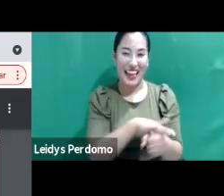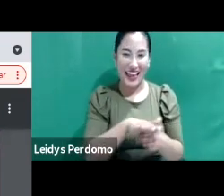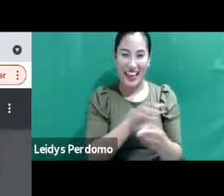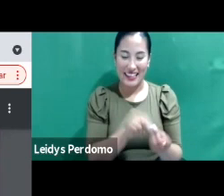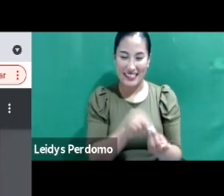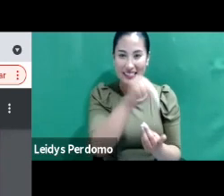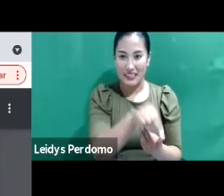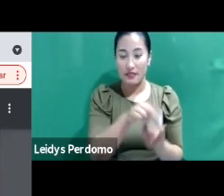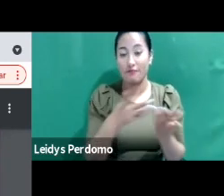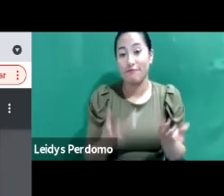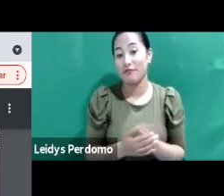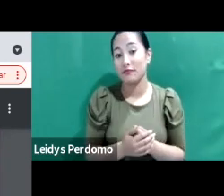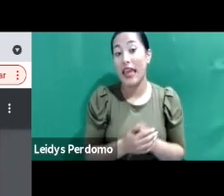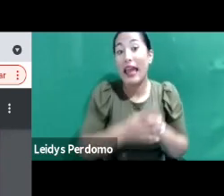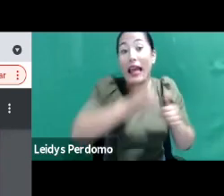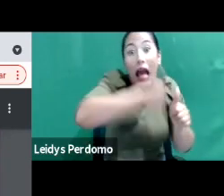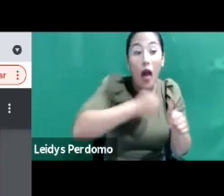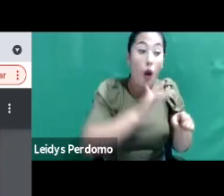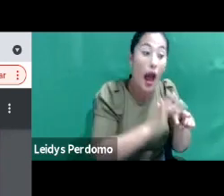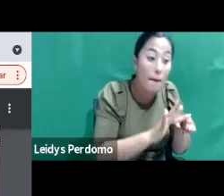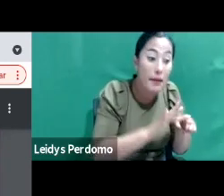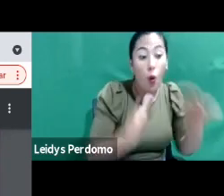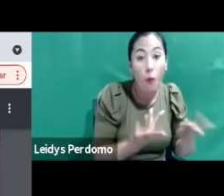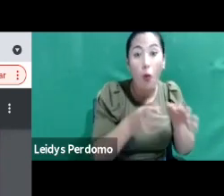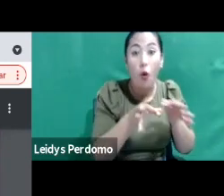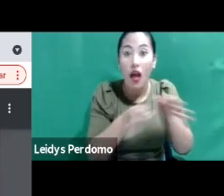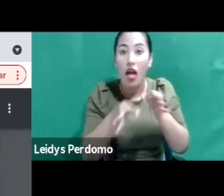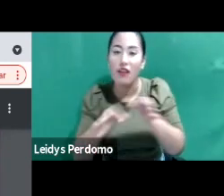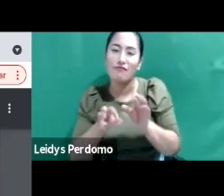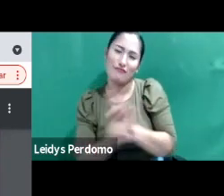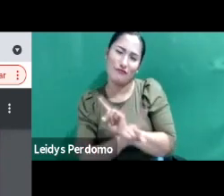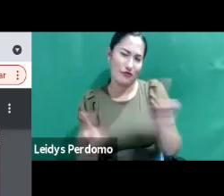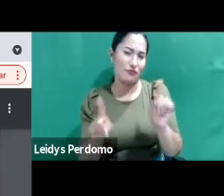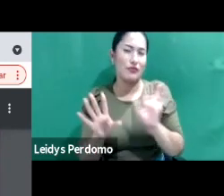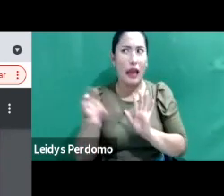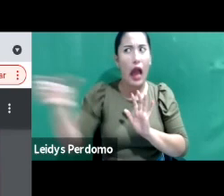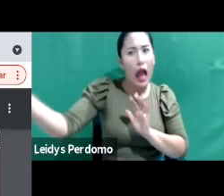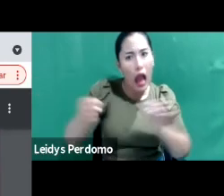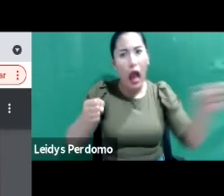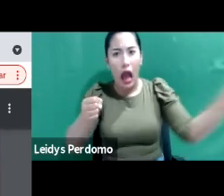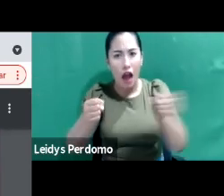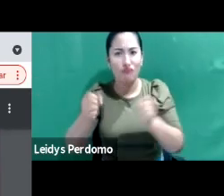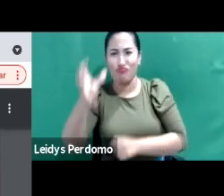doy el cómo se aplica cada cosa precisamente porque tiene que haber un experto desde allí.